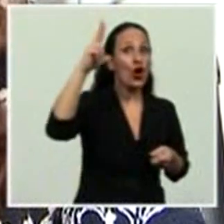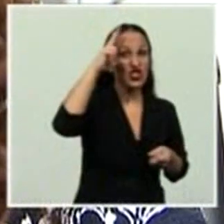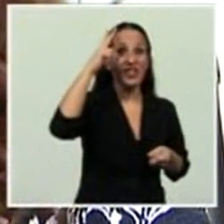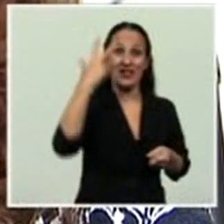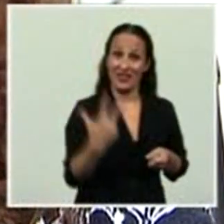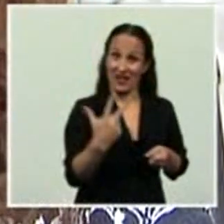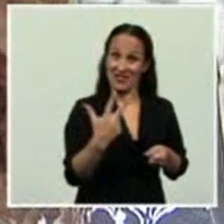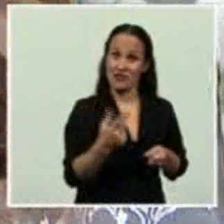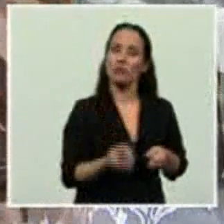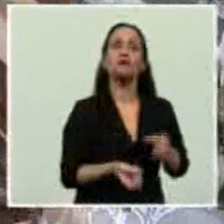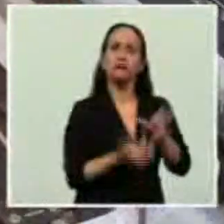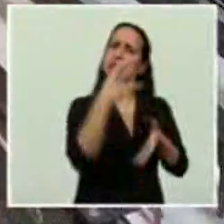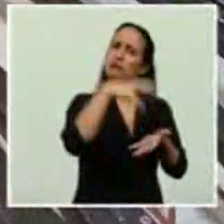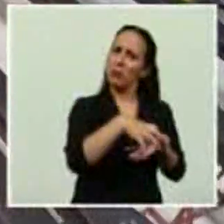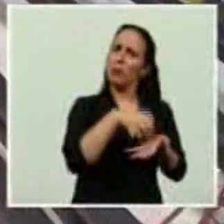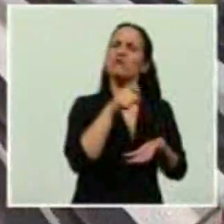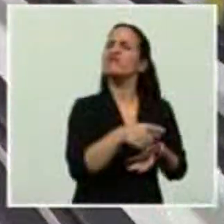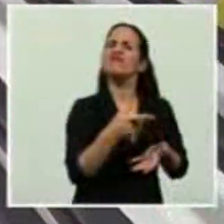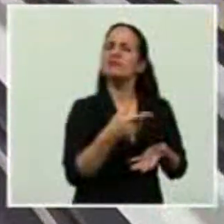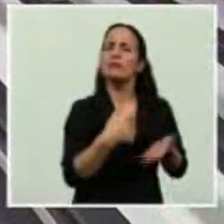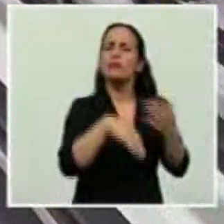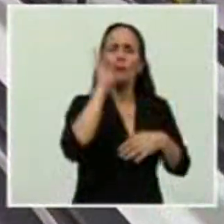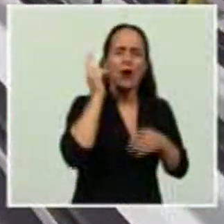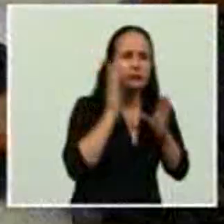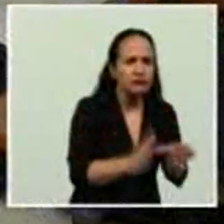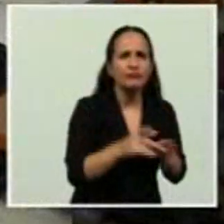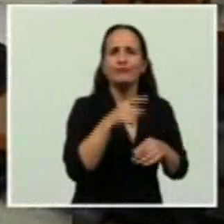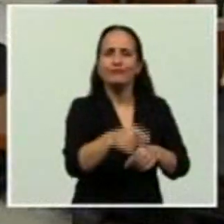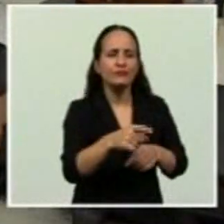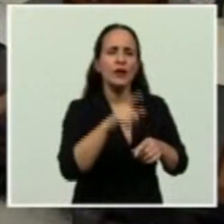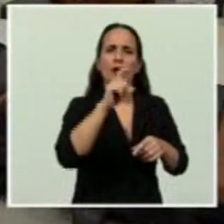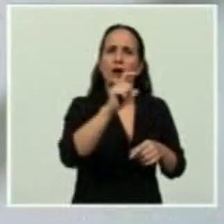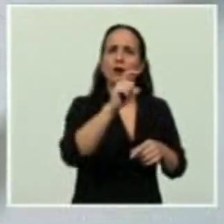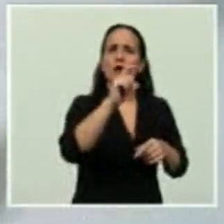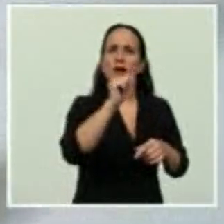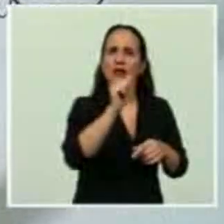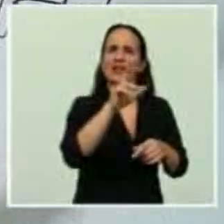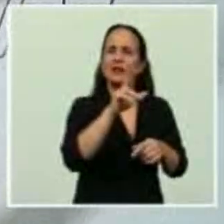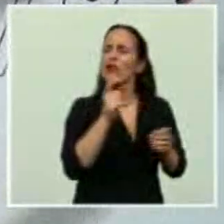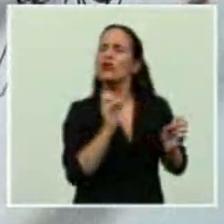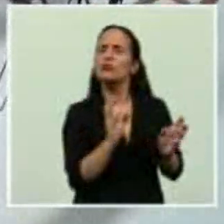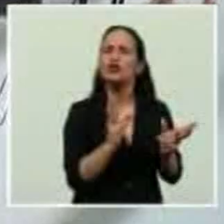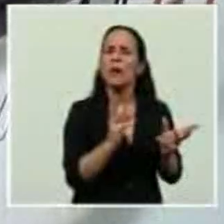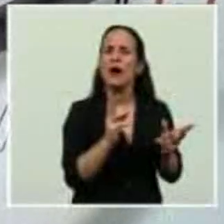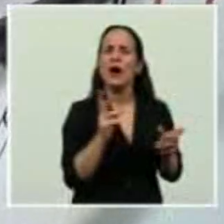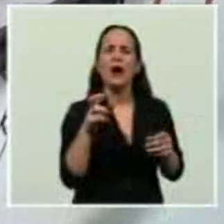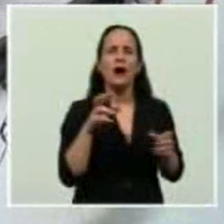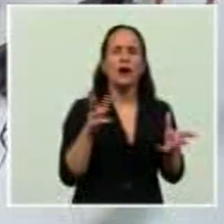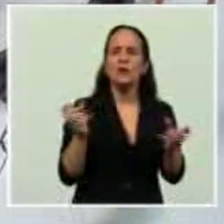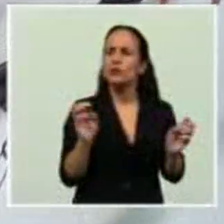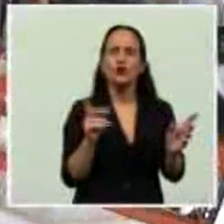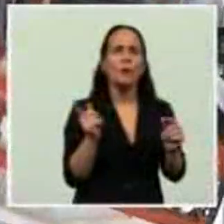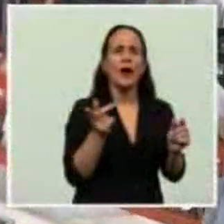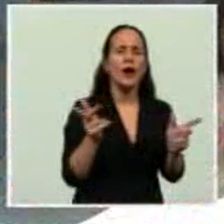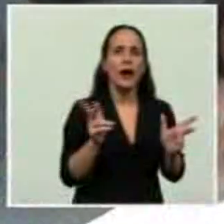1983 se dedicaba a construir con carbonato Cómo es el Cómo